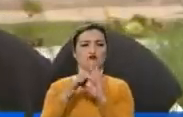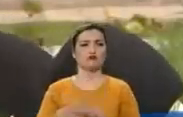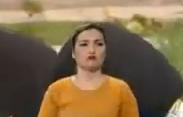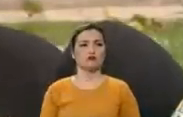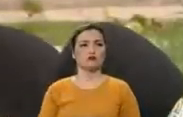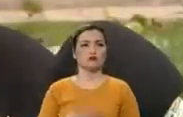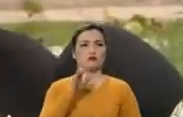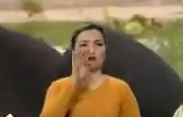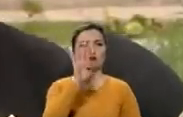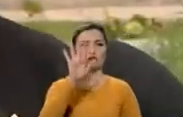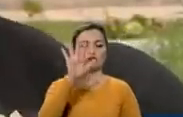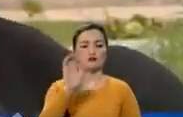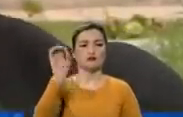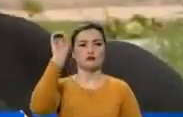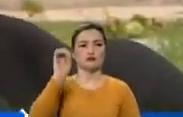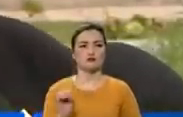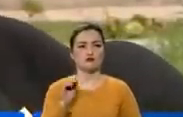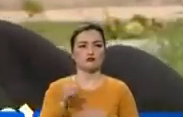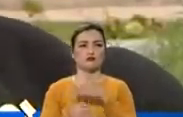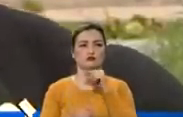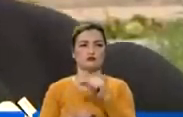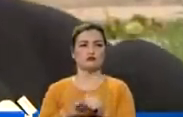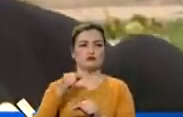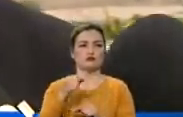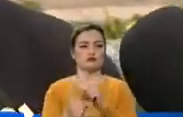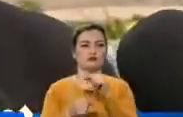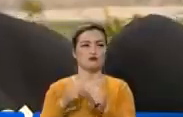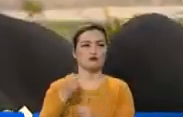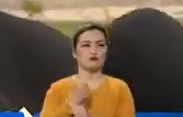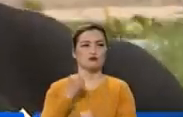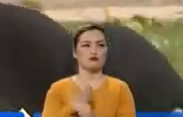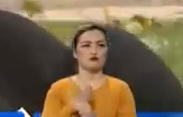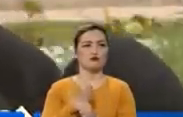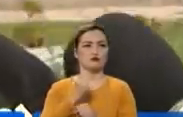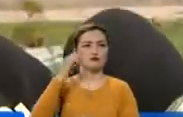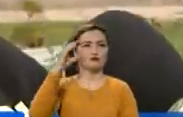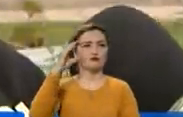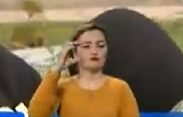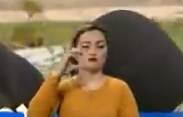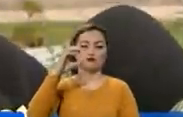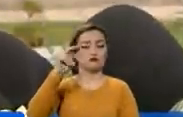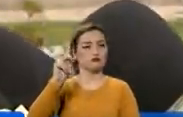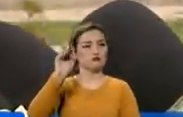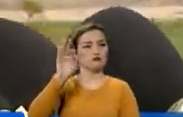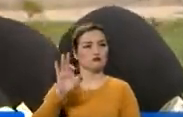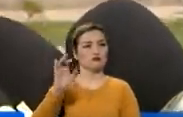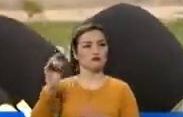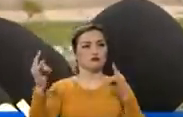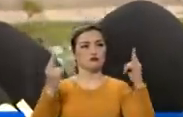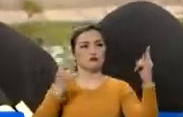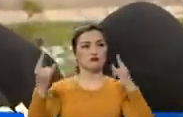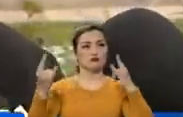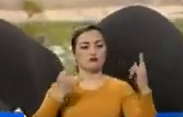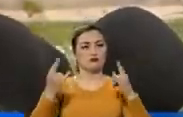en el 45%, lo que quiere decir que vamos poco a poco. Estamos trabajando con CNT para darle conexión de Wi-Fi